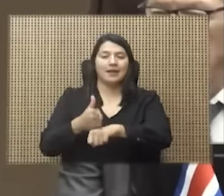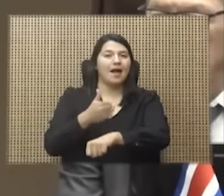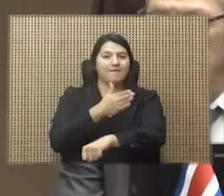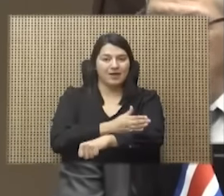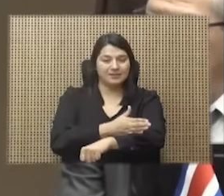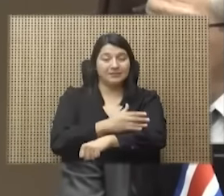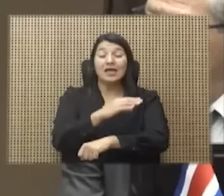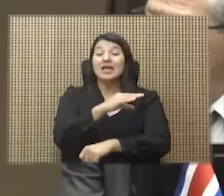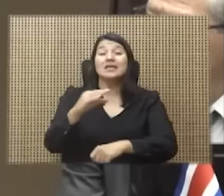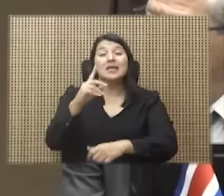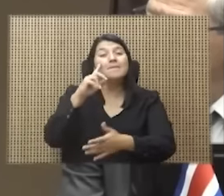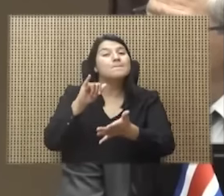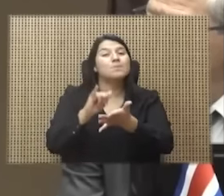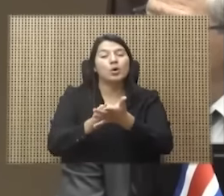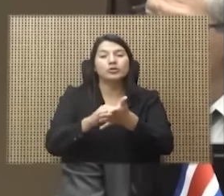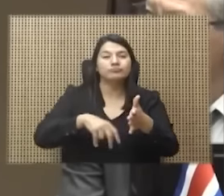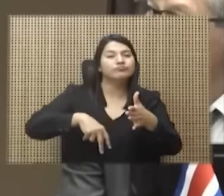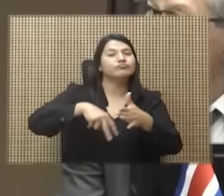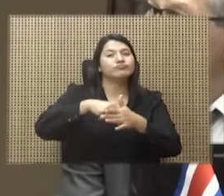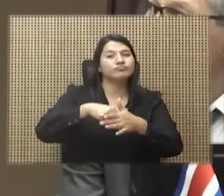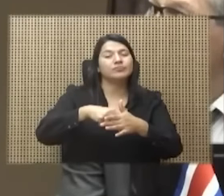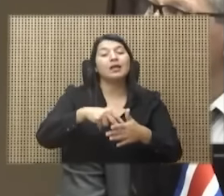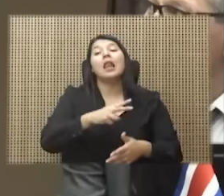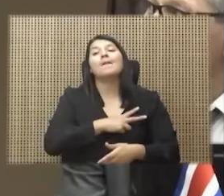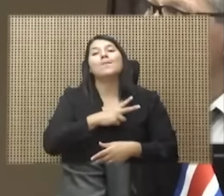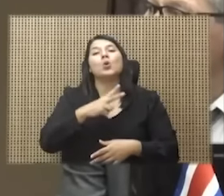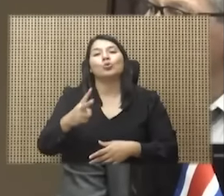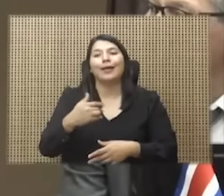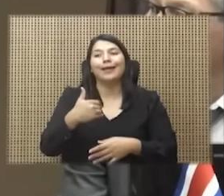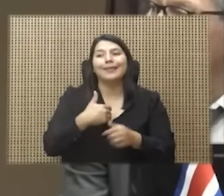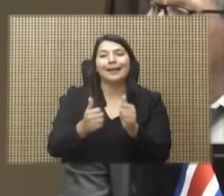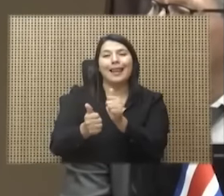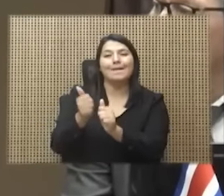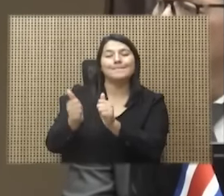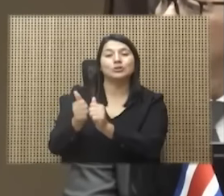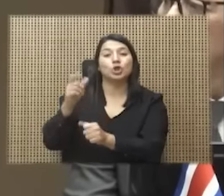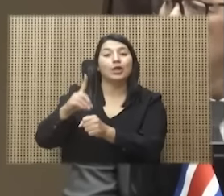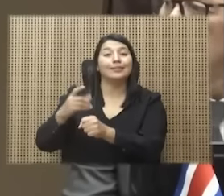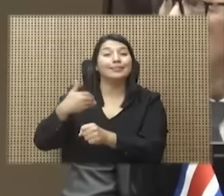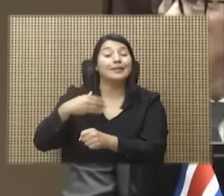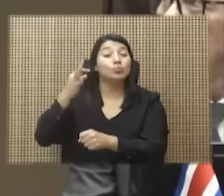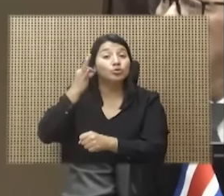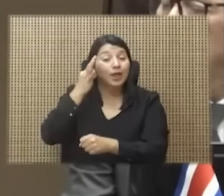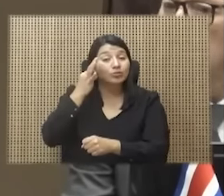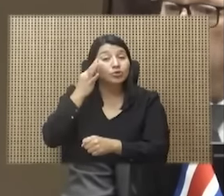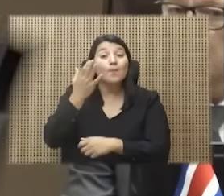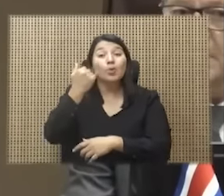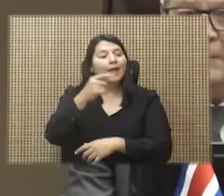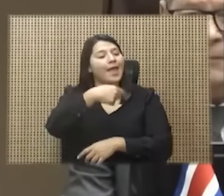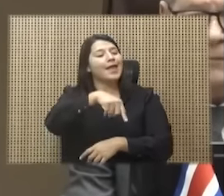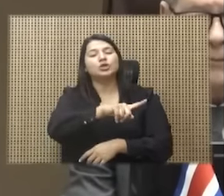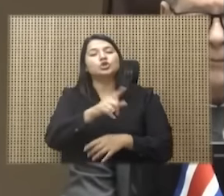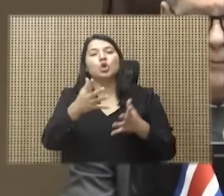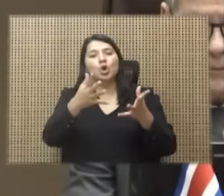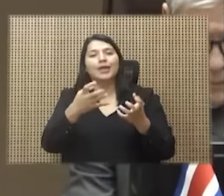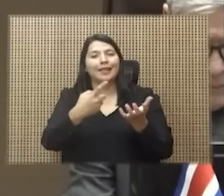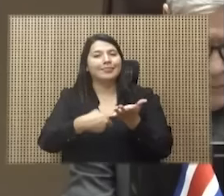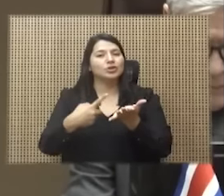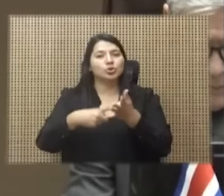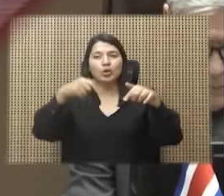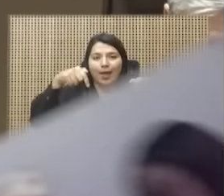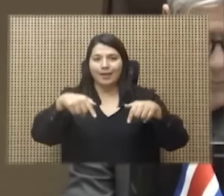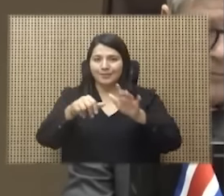de la mayoría de esta Asamblea Legislativa para poder avanzar con su conocimiento en plenario y, estoy seguro, su aprobación.